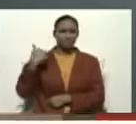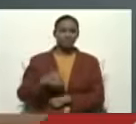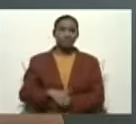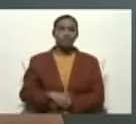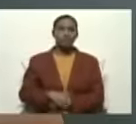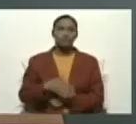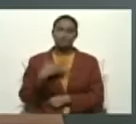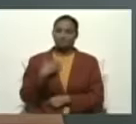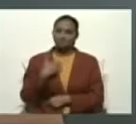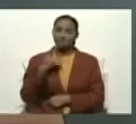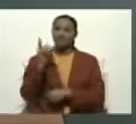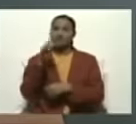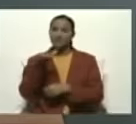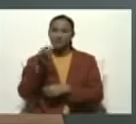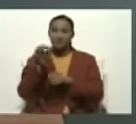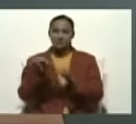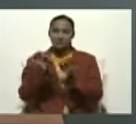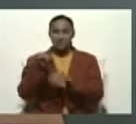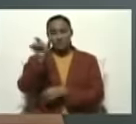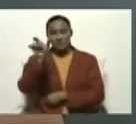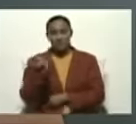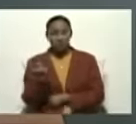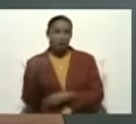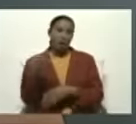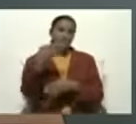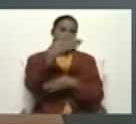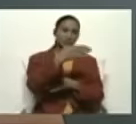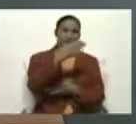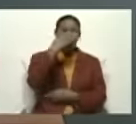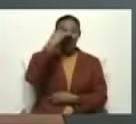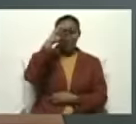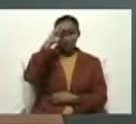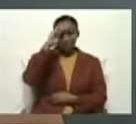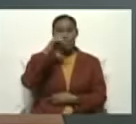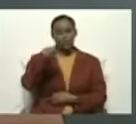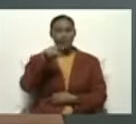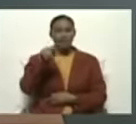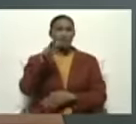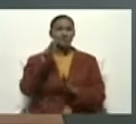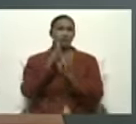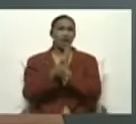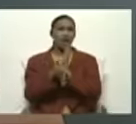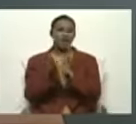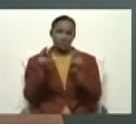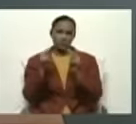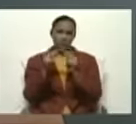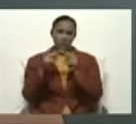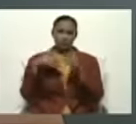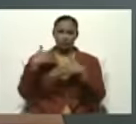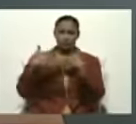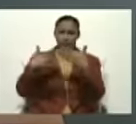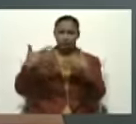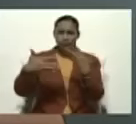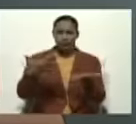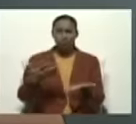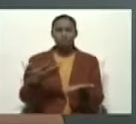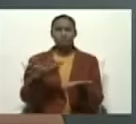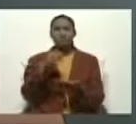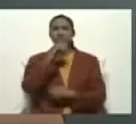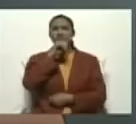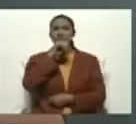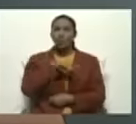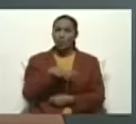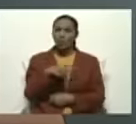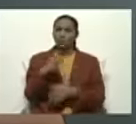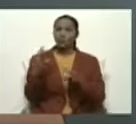permanentemente visitaba a nuestro país. Ustedes conocen la historia de Tarek en todo el proceso revolucionario, en ese